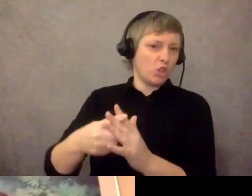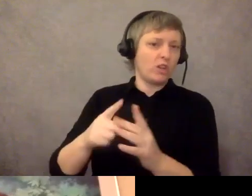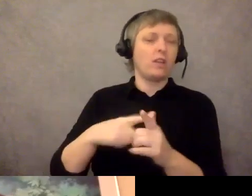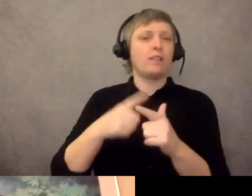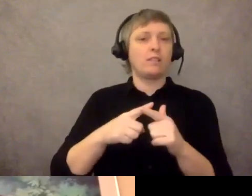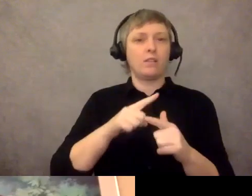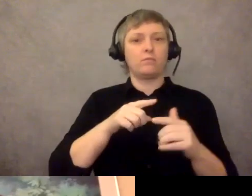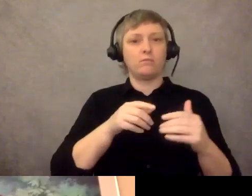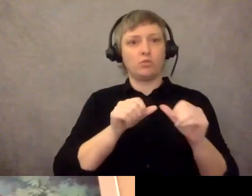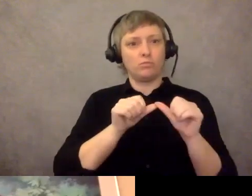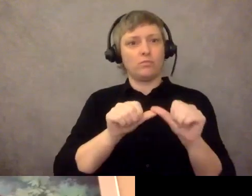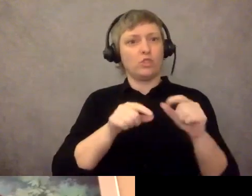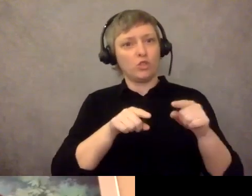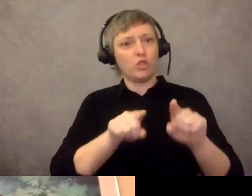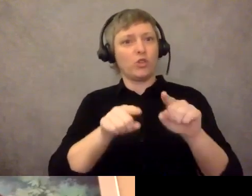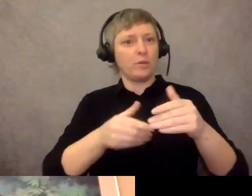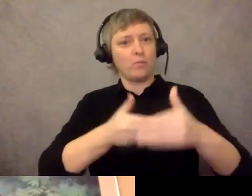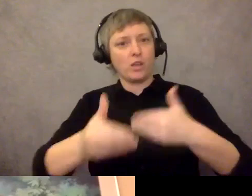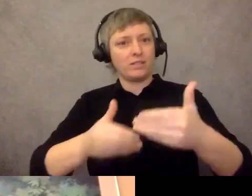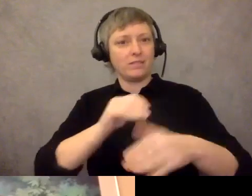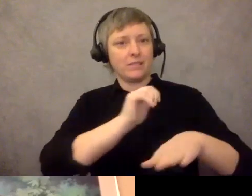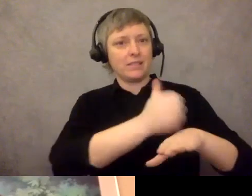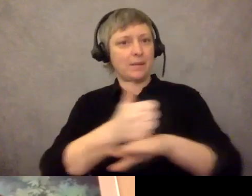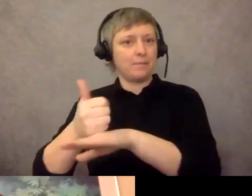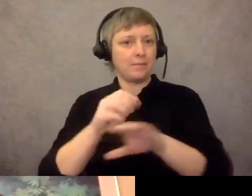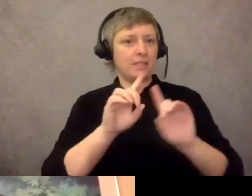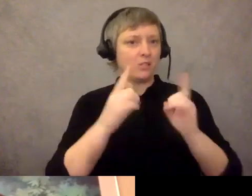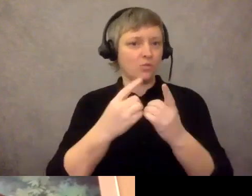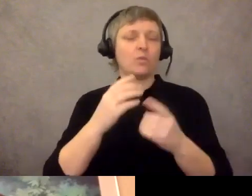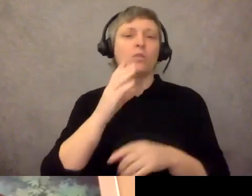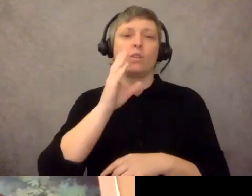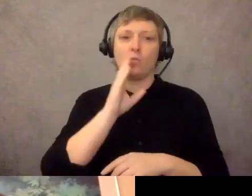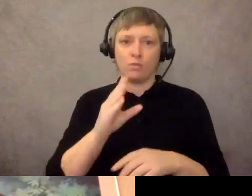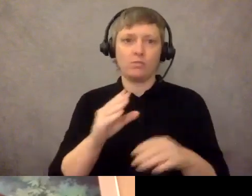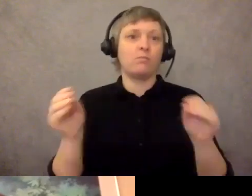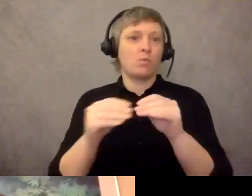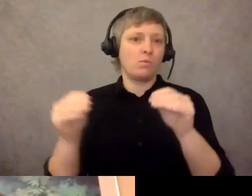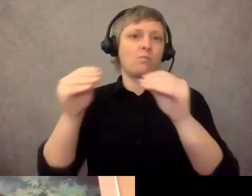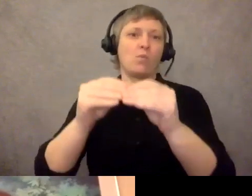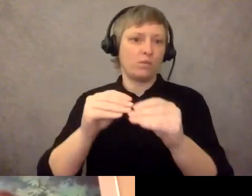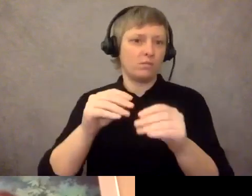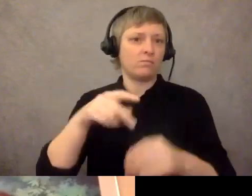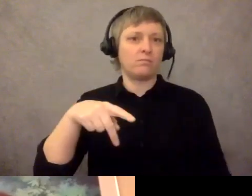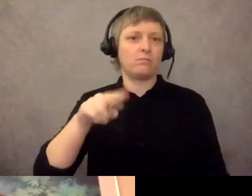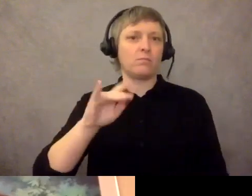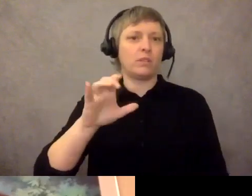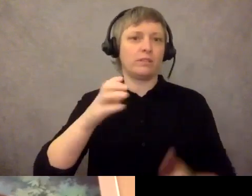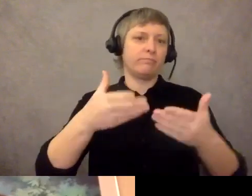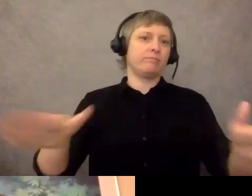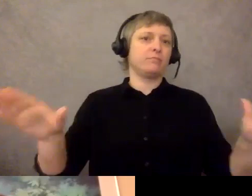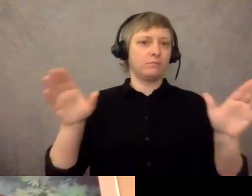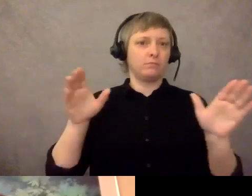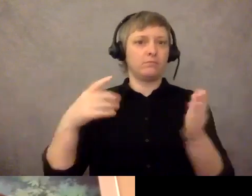vamos con el proceso. Así que estamos mirando sobre una involucración significativa y